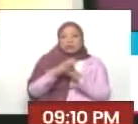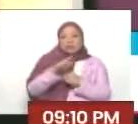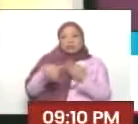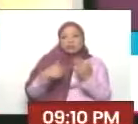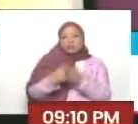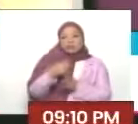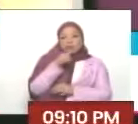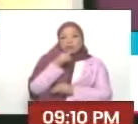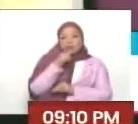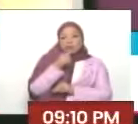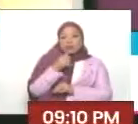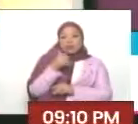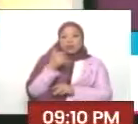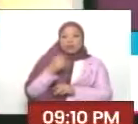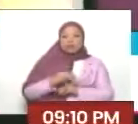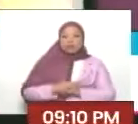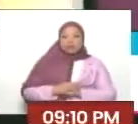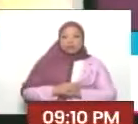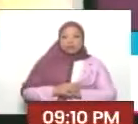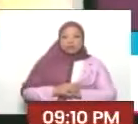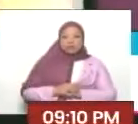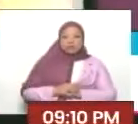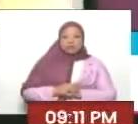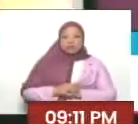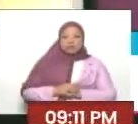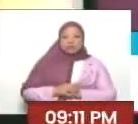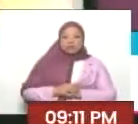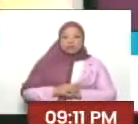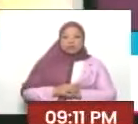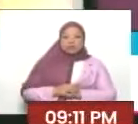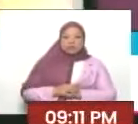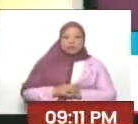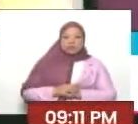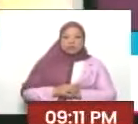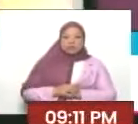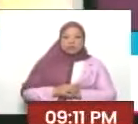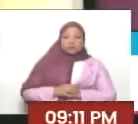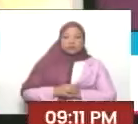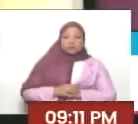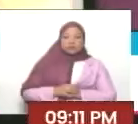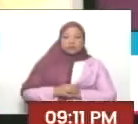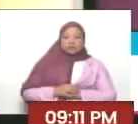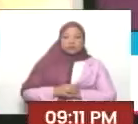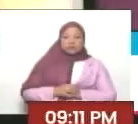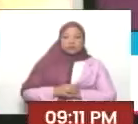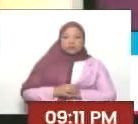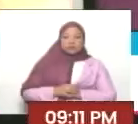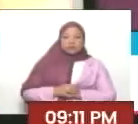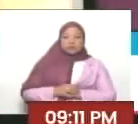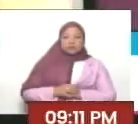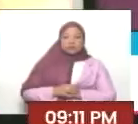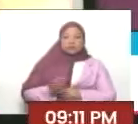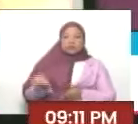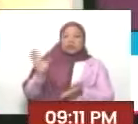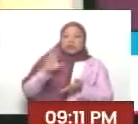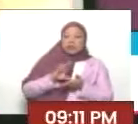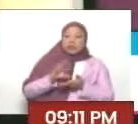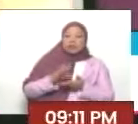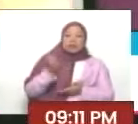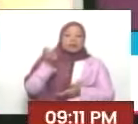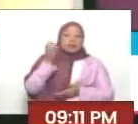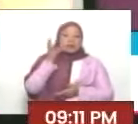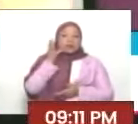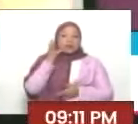de... Y tenemos un centro de beneficio allá, de centro de beneficio de